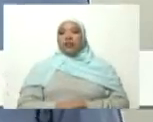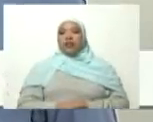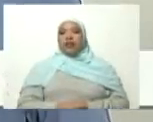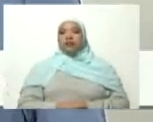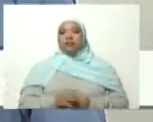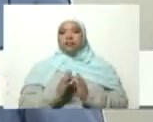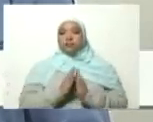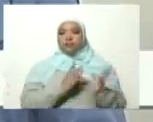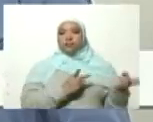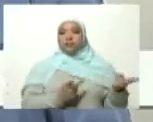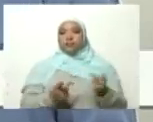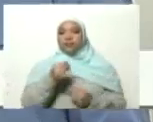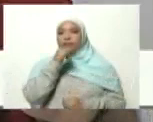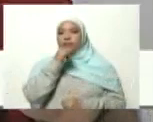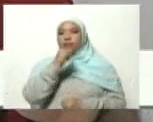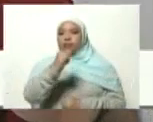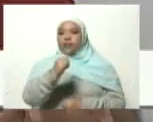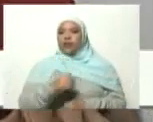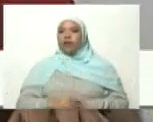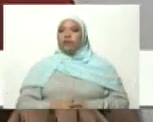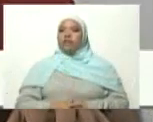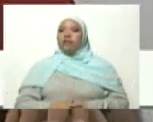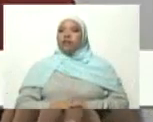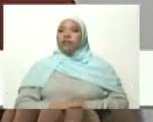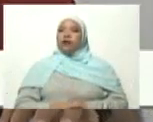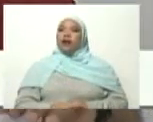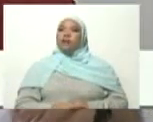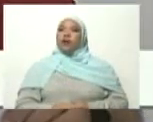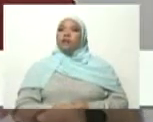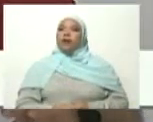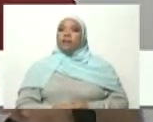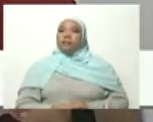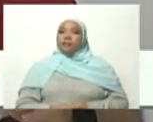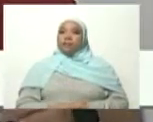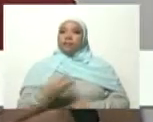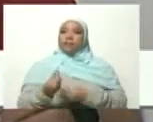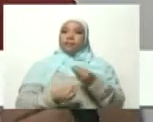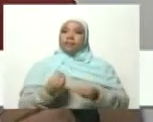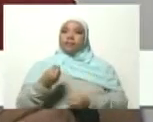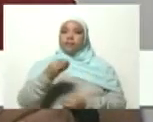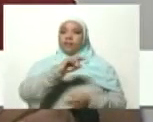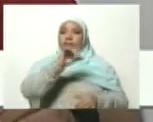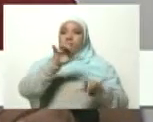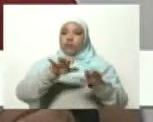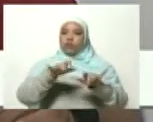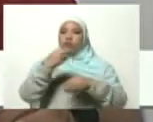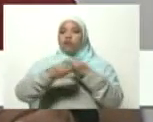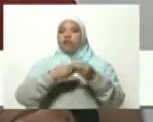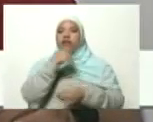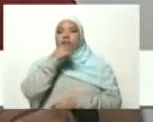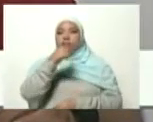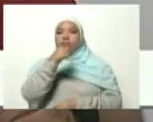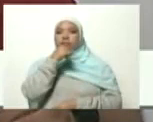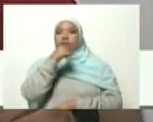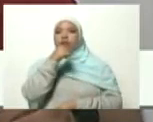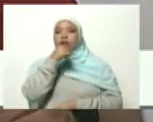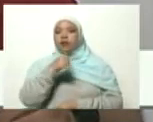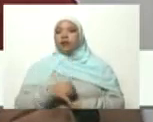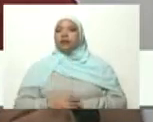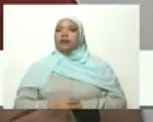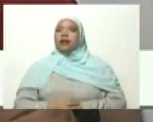tipo de eventualidades? Ojalá pudiéramos. Me parece que eso ni que firmen una notaría.